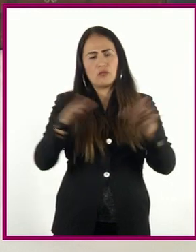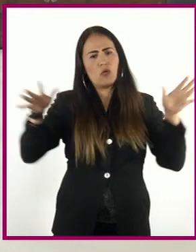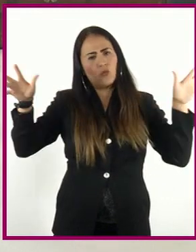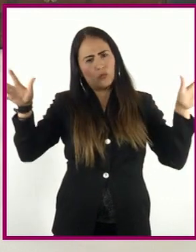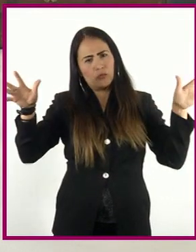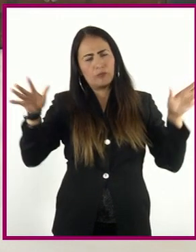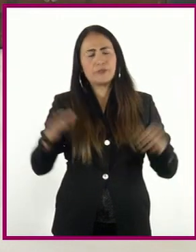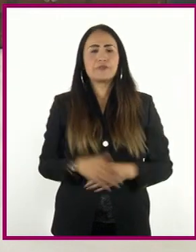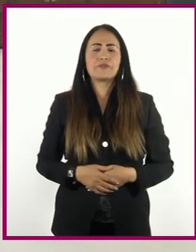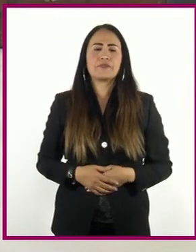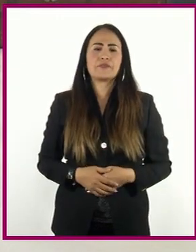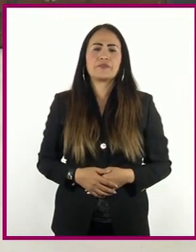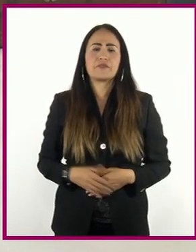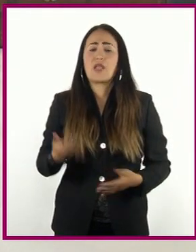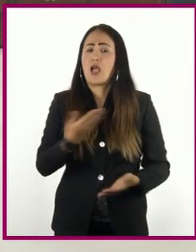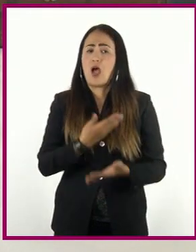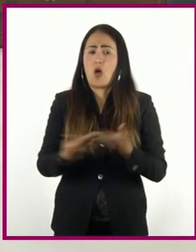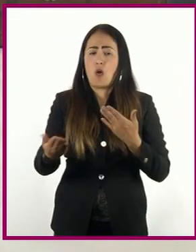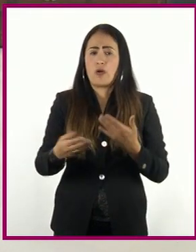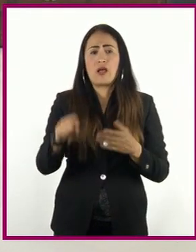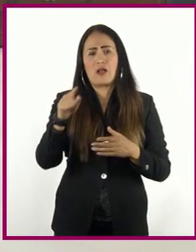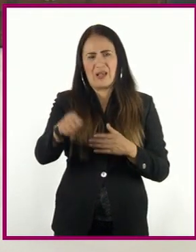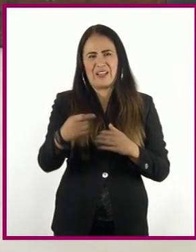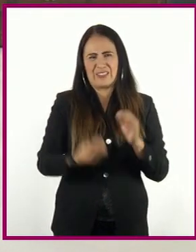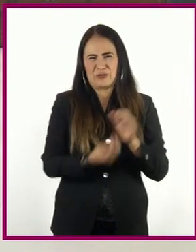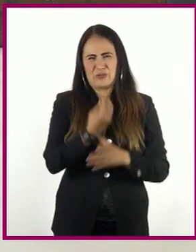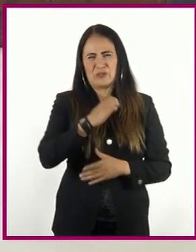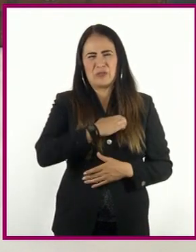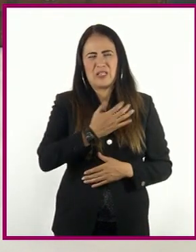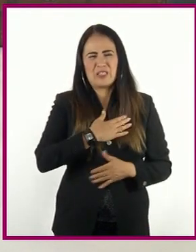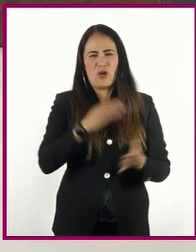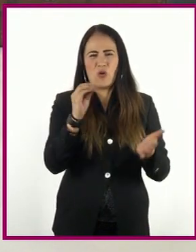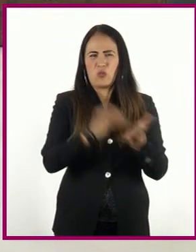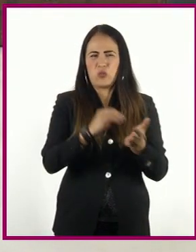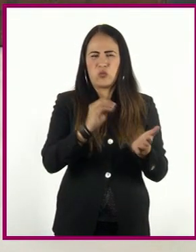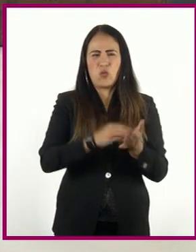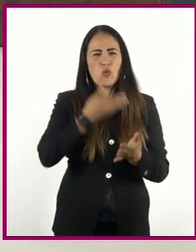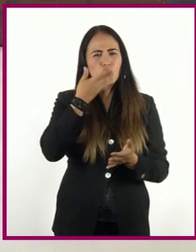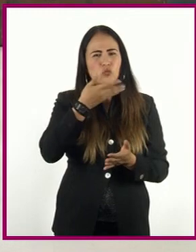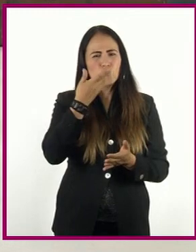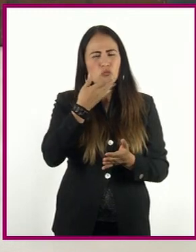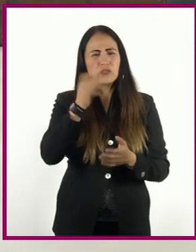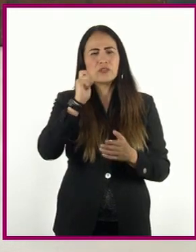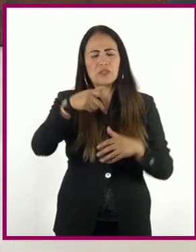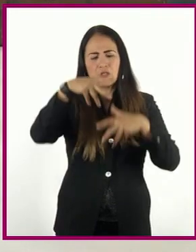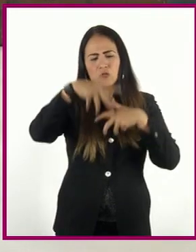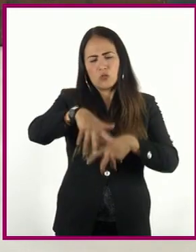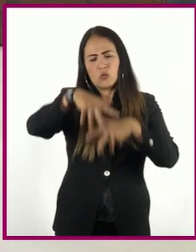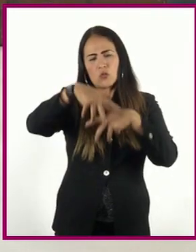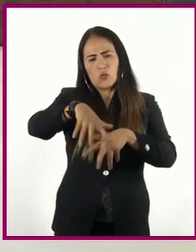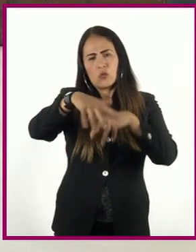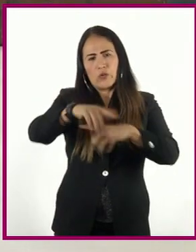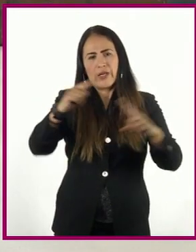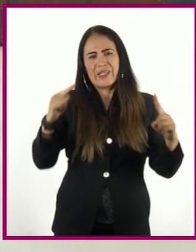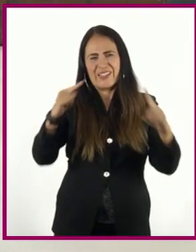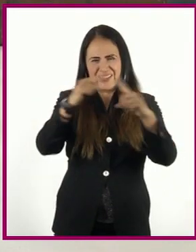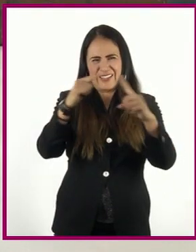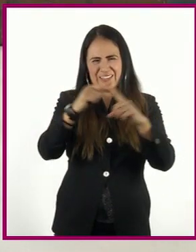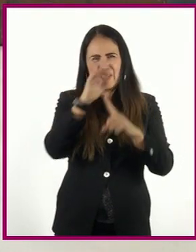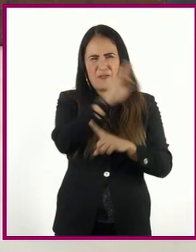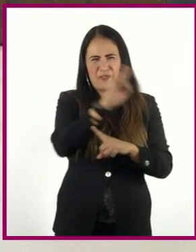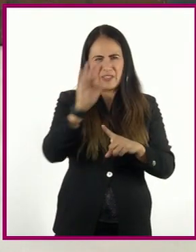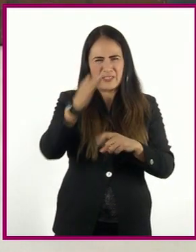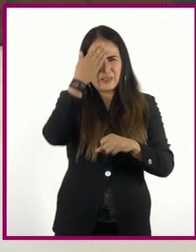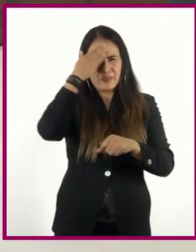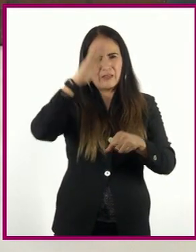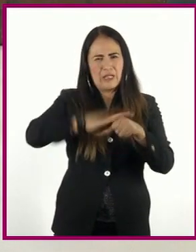Entre otras costumbres que aún se conservan del virreinato, se encuentran las peregrinaciones a las iglesias en fechas que